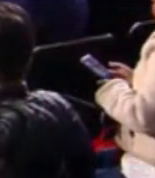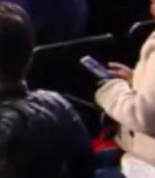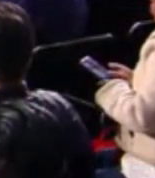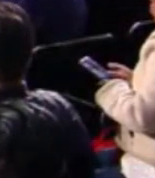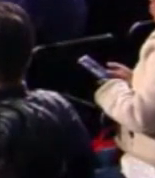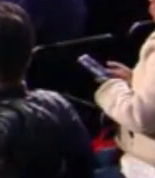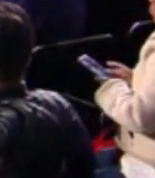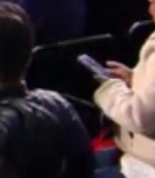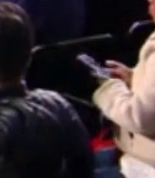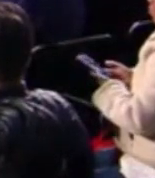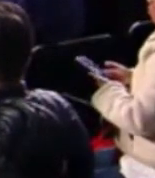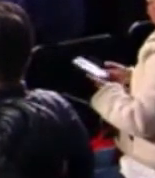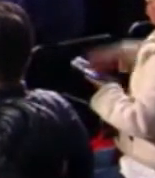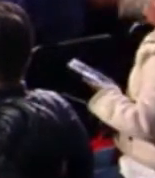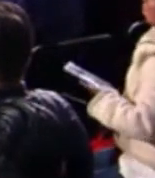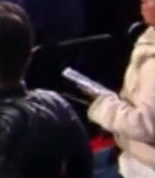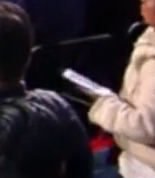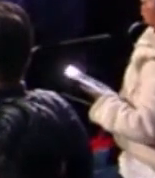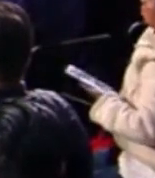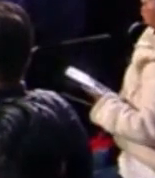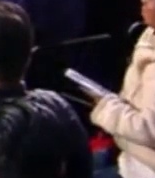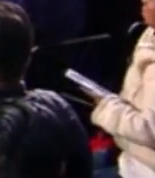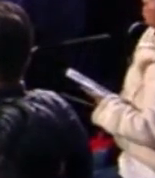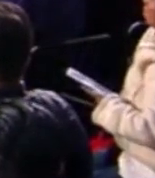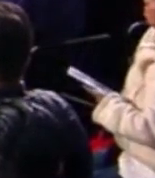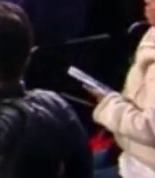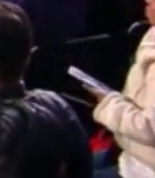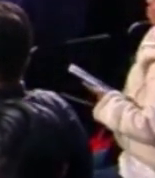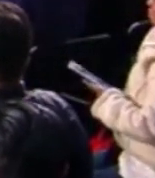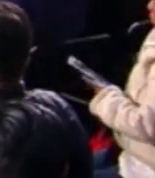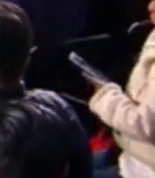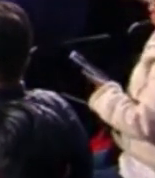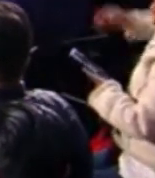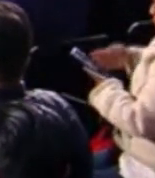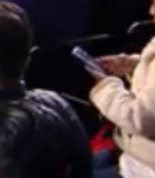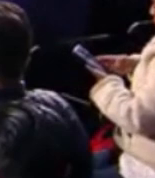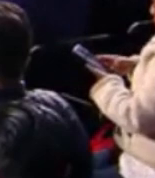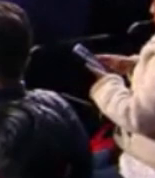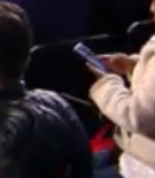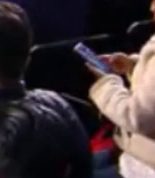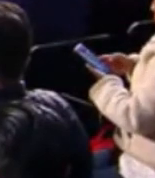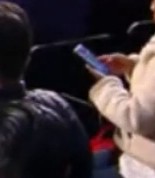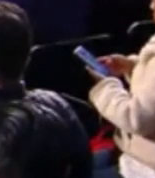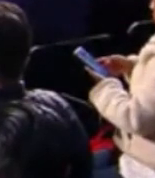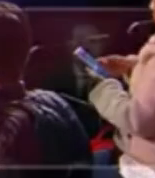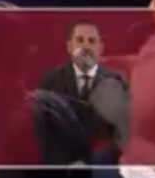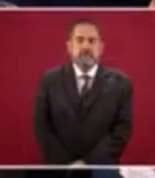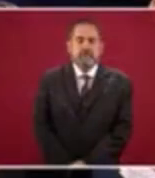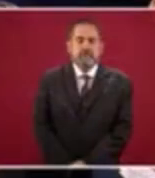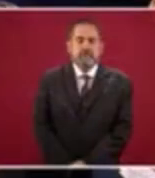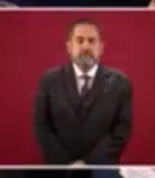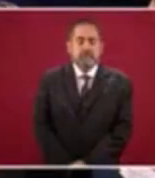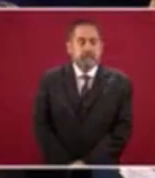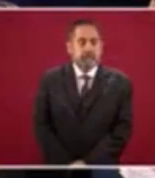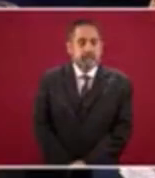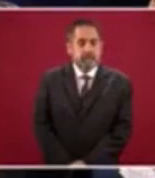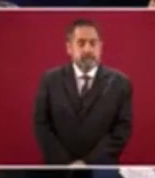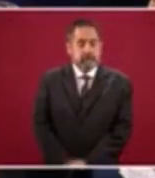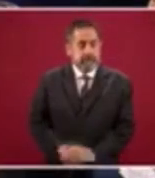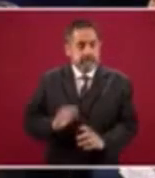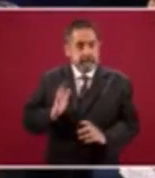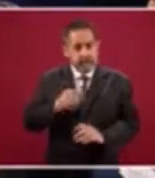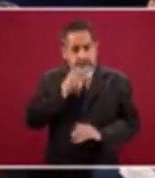Que ya les acabo de mandar un mensaje. Ellas dicen que no van a parar